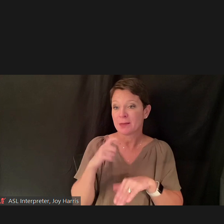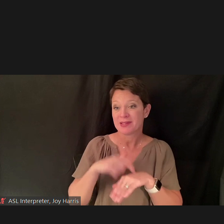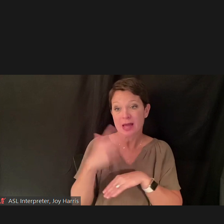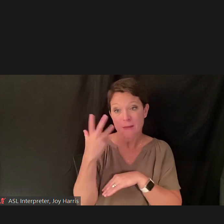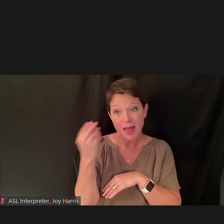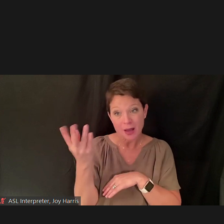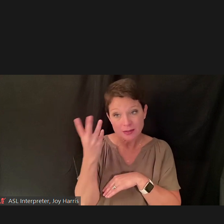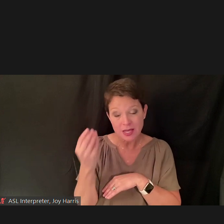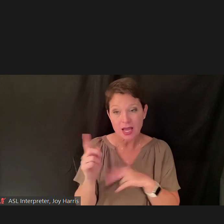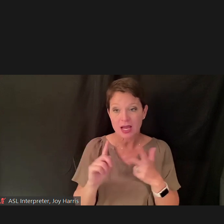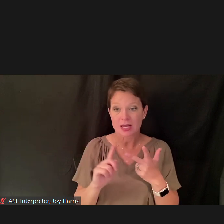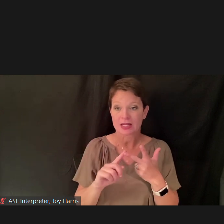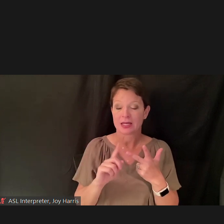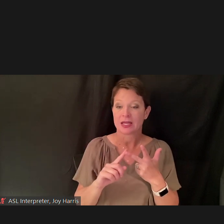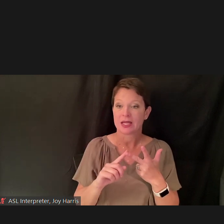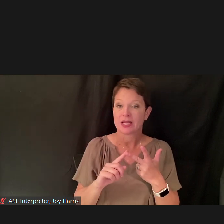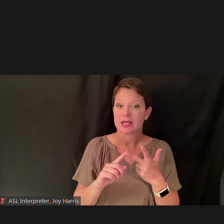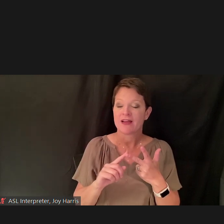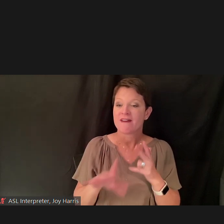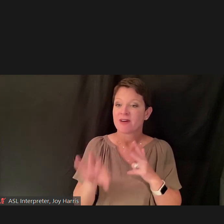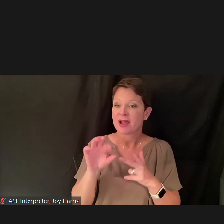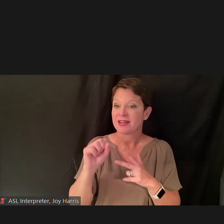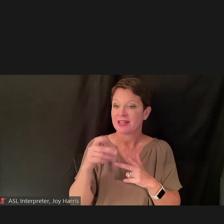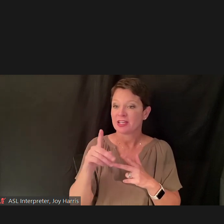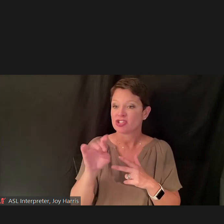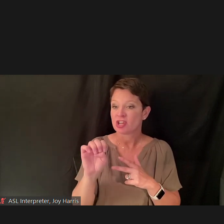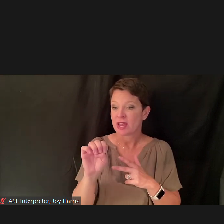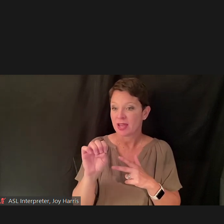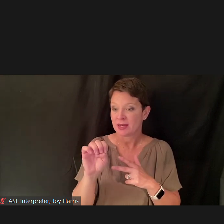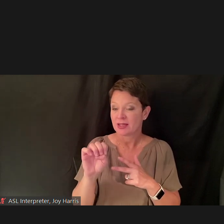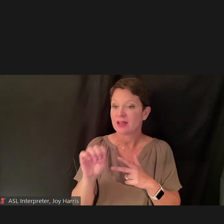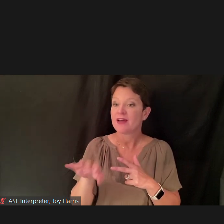aires acondicionados, tiempo limitado en el exterior,